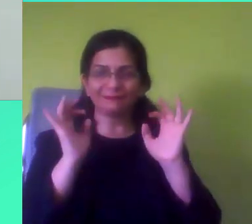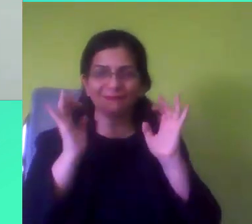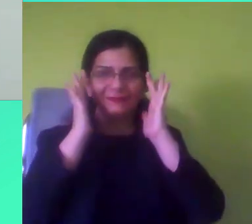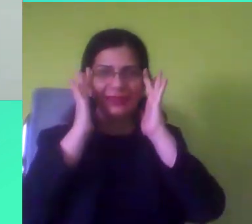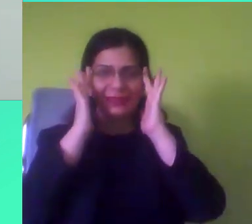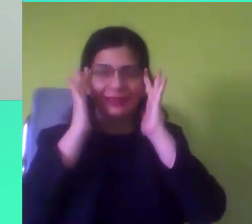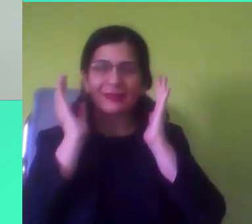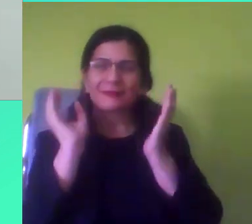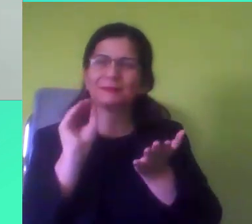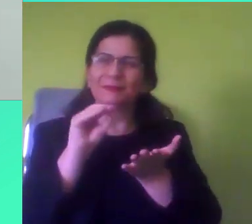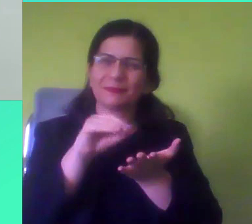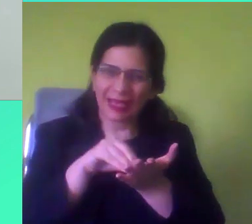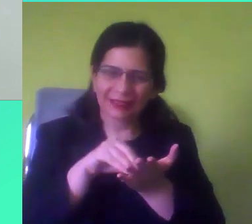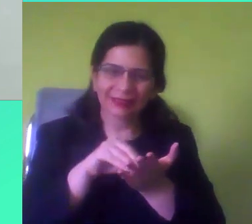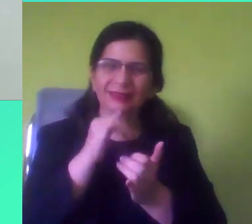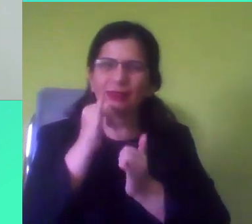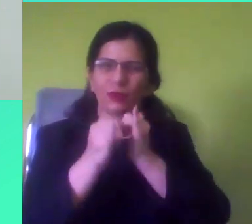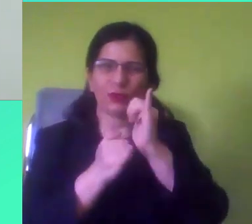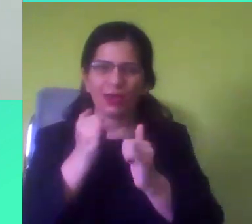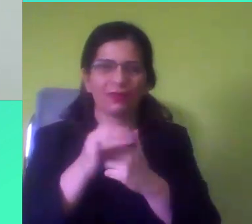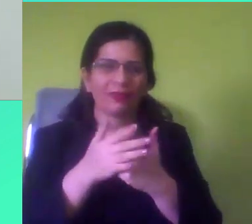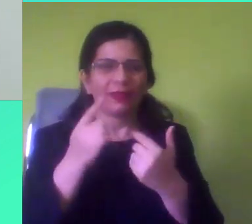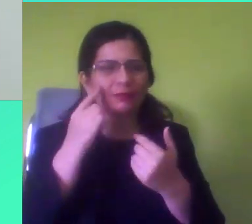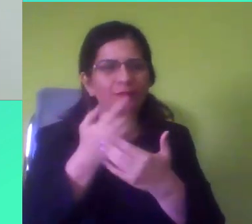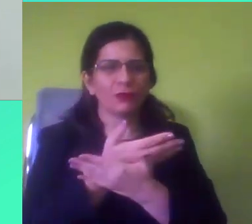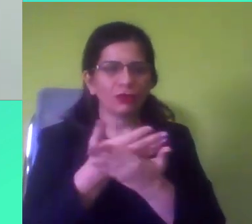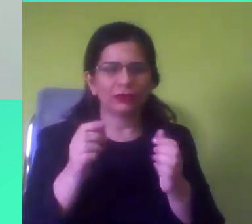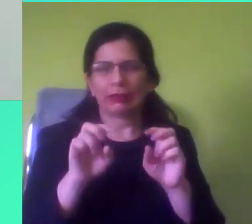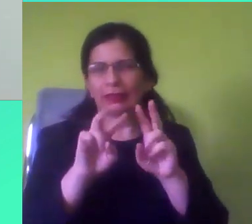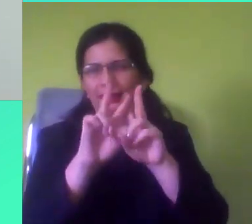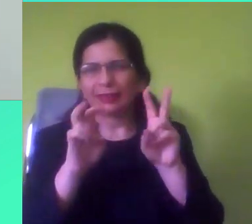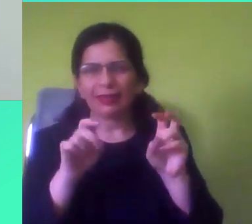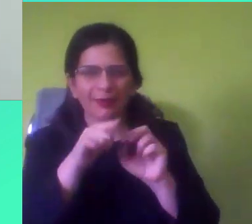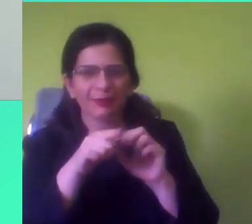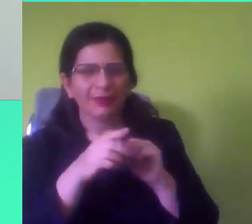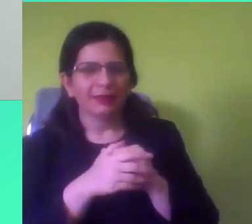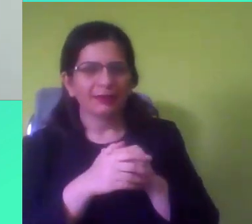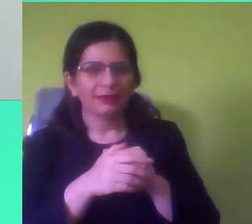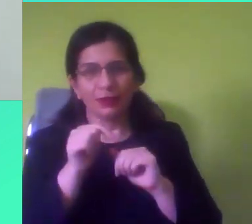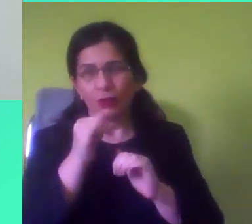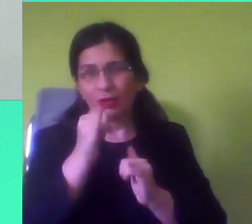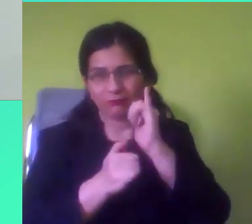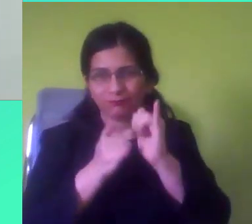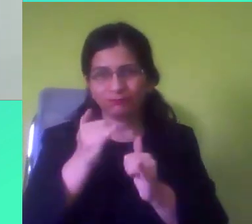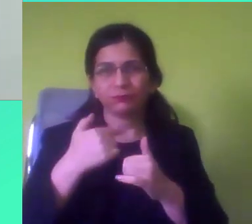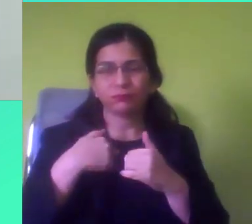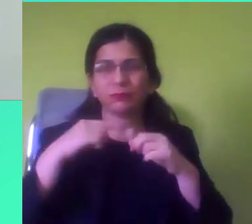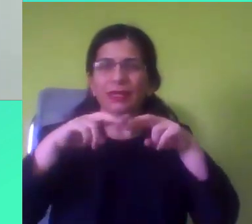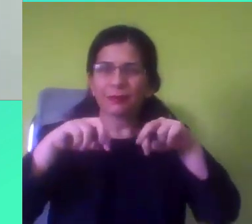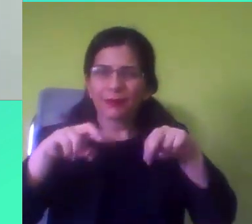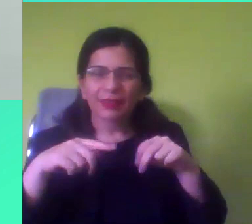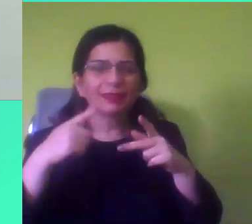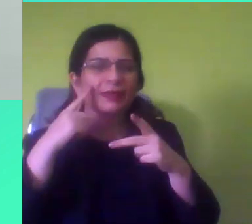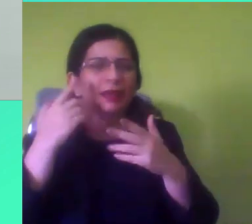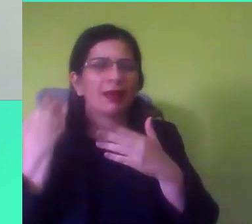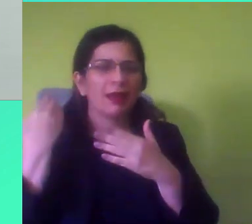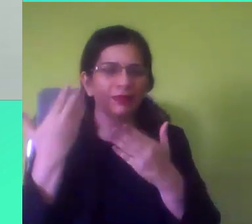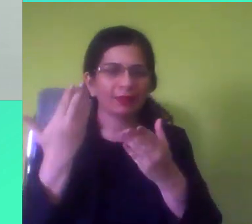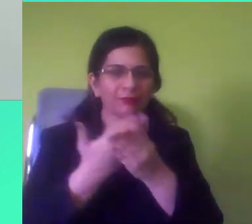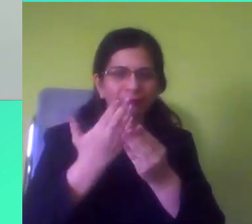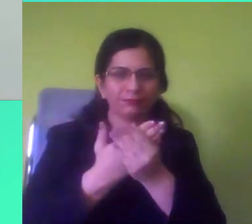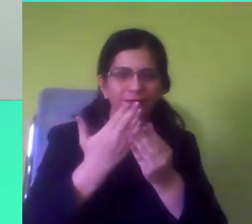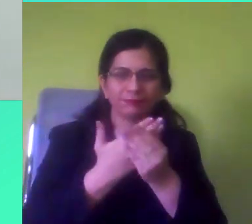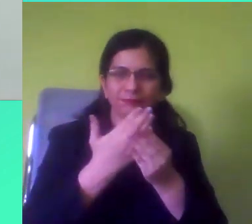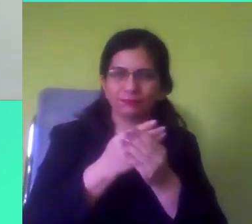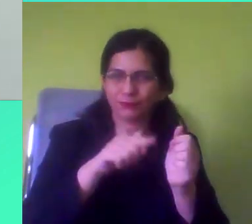material adicional, como un recurso audiovisual que acompaña a todos estos resultados que hemos obtenido en el marco